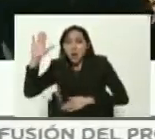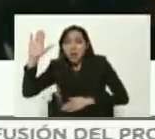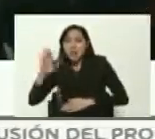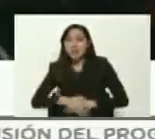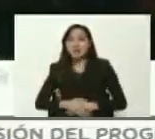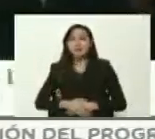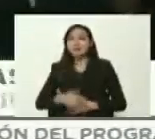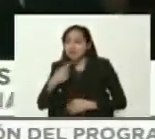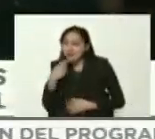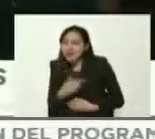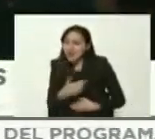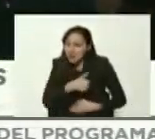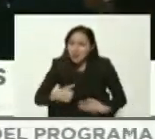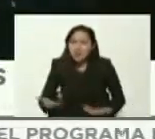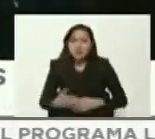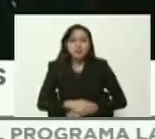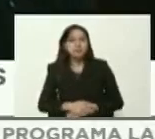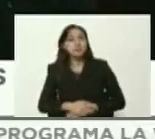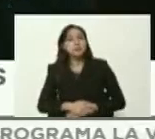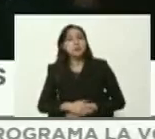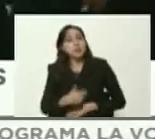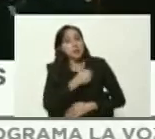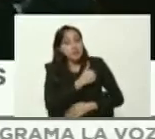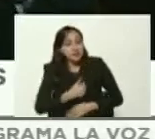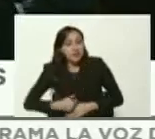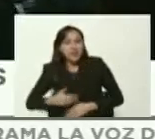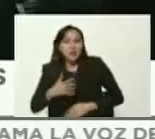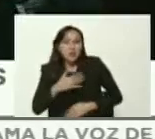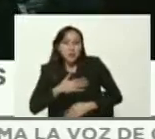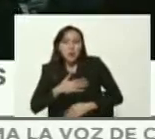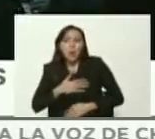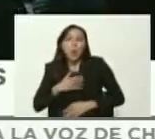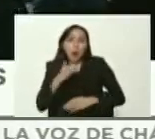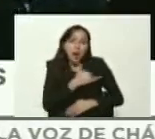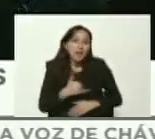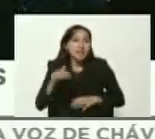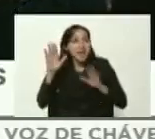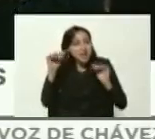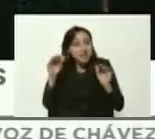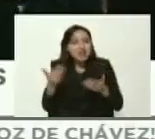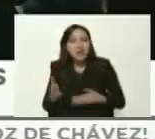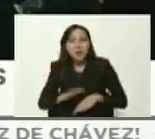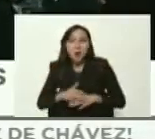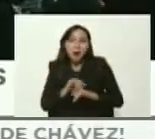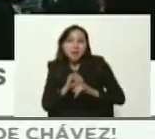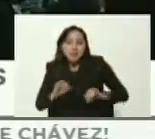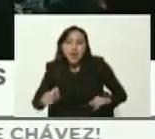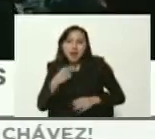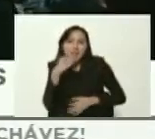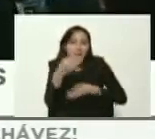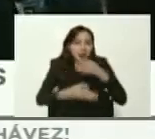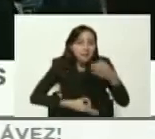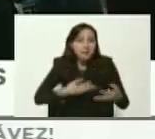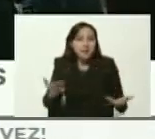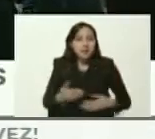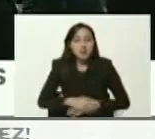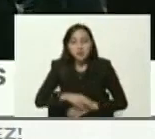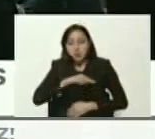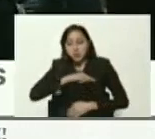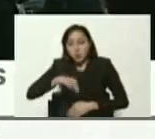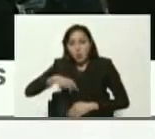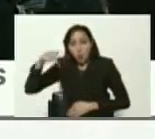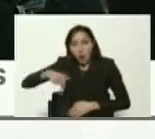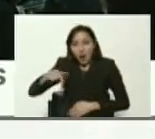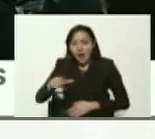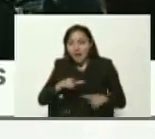al presidente. Bueno, presidente, no me pude despedir y quería cerrar con esto. Nosotros somos, aquí en la parroquia La